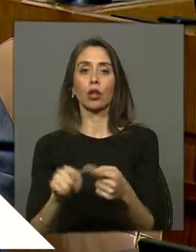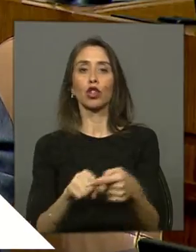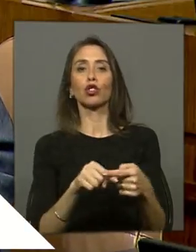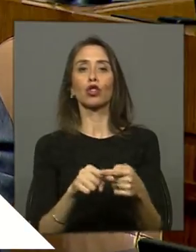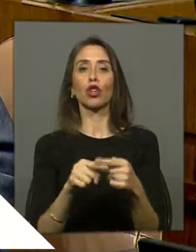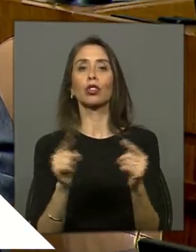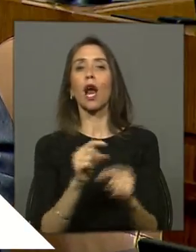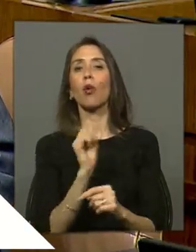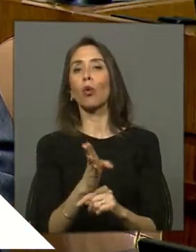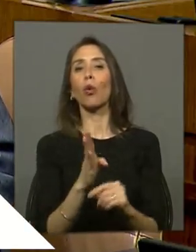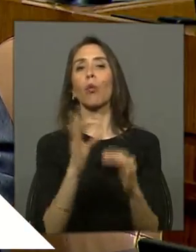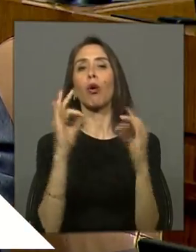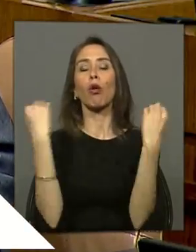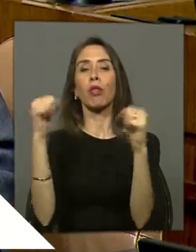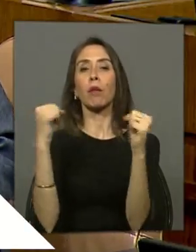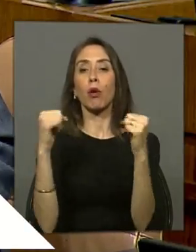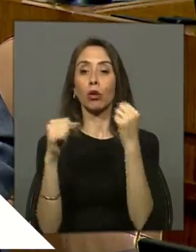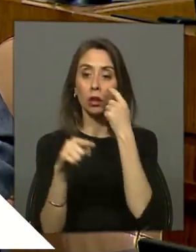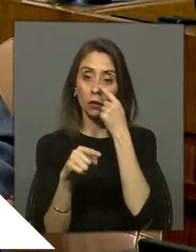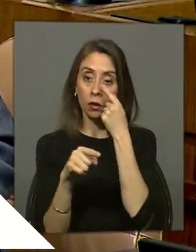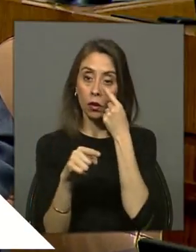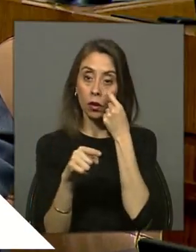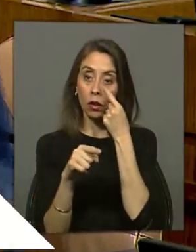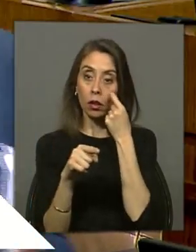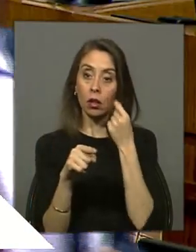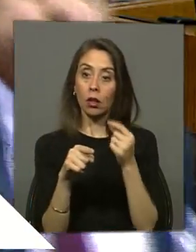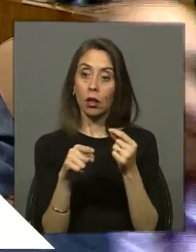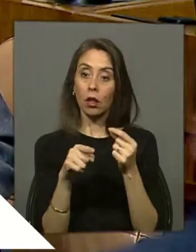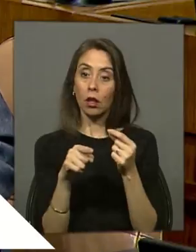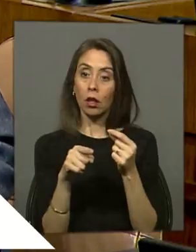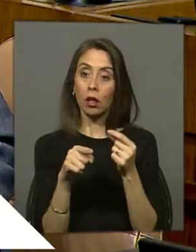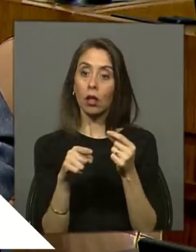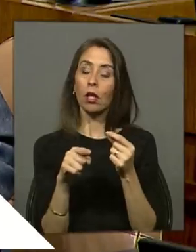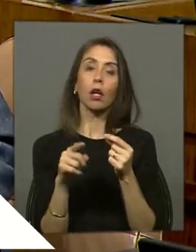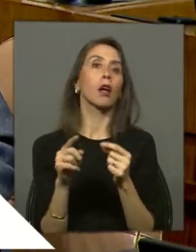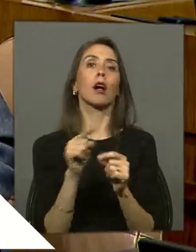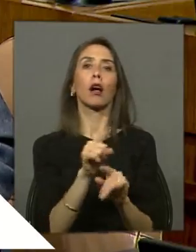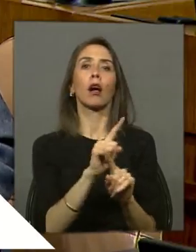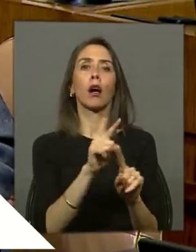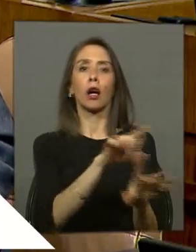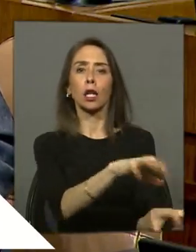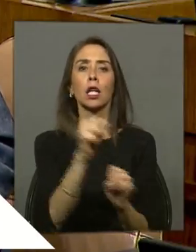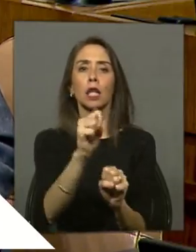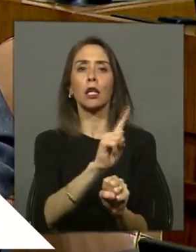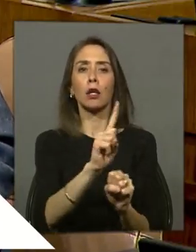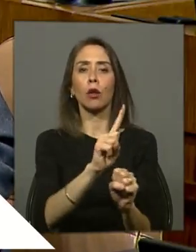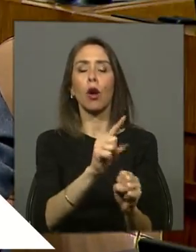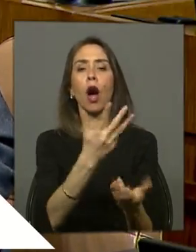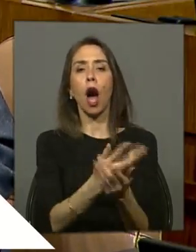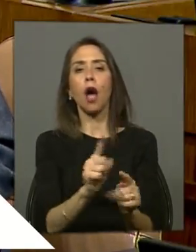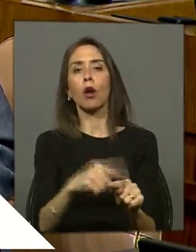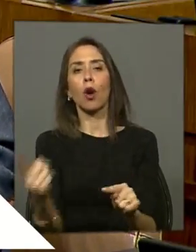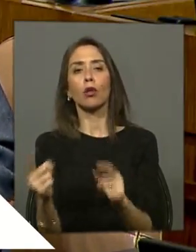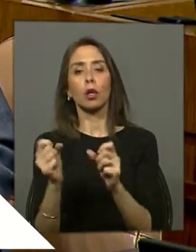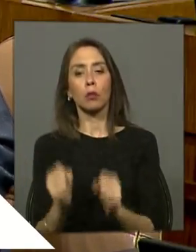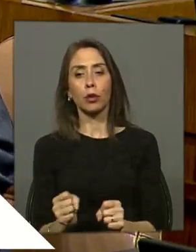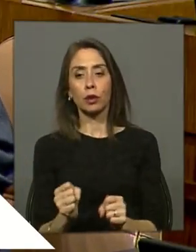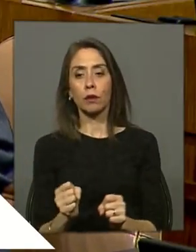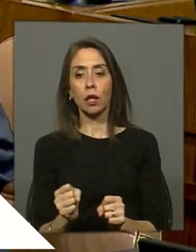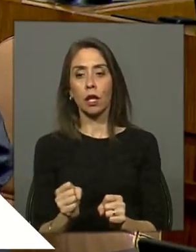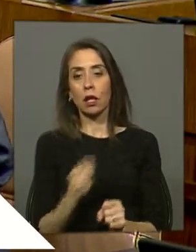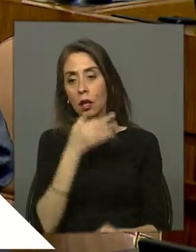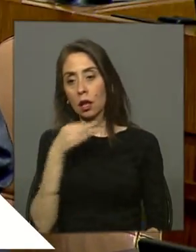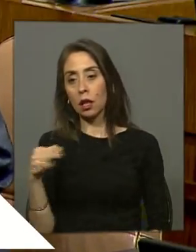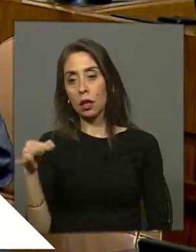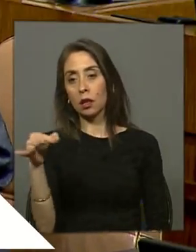otras alternativas deportivas que lógicamente no tienen que ser tocadas cuando tenemos otras posibilidades es por eso presidente y por su intermedio